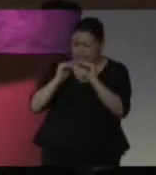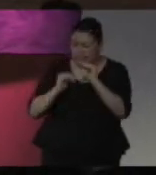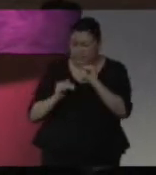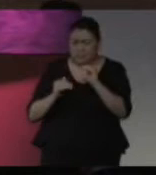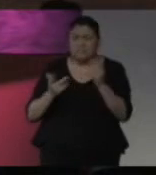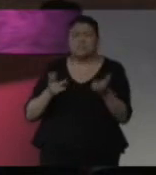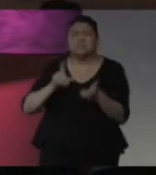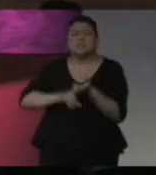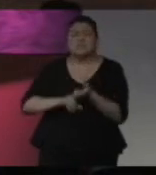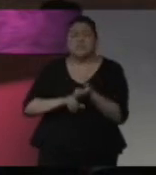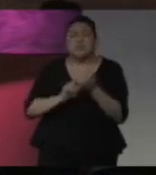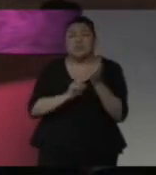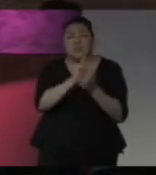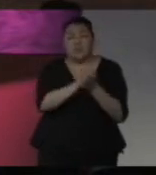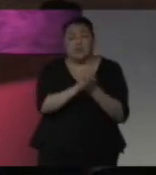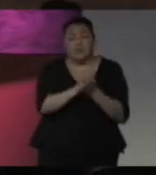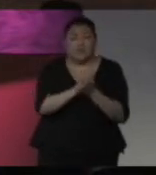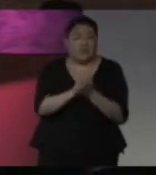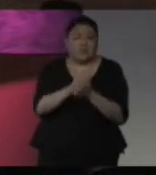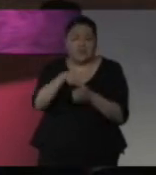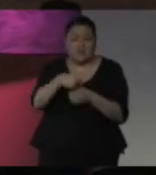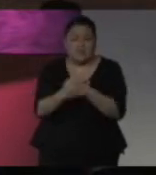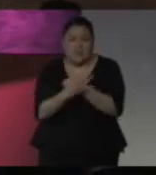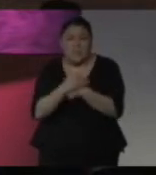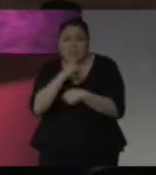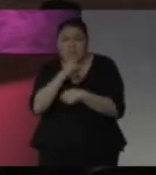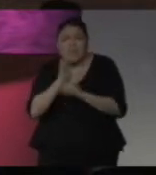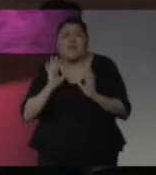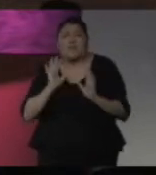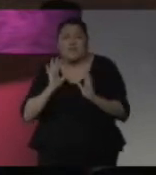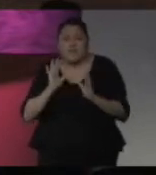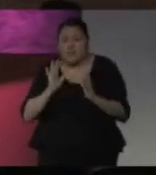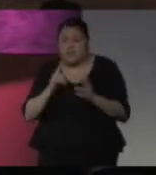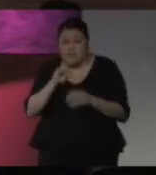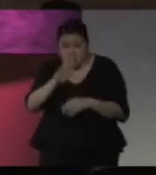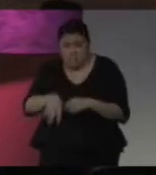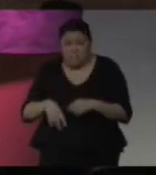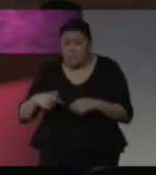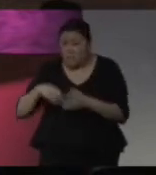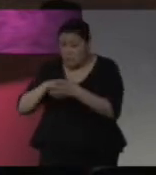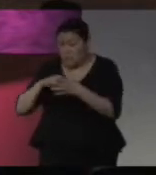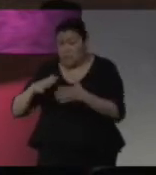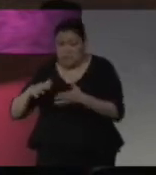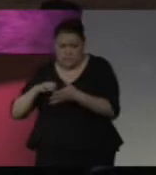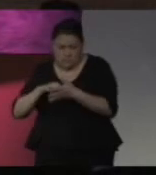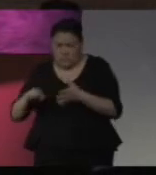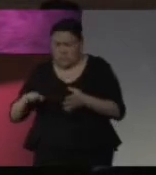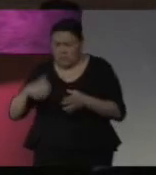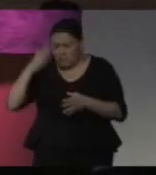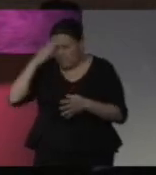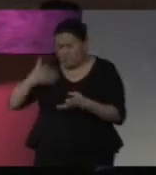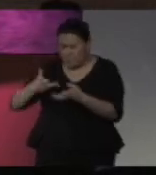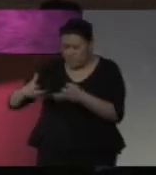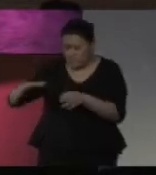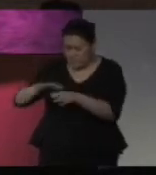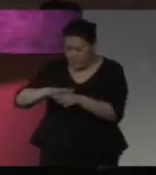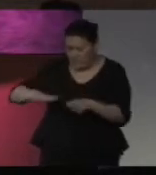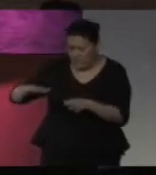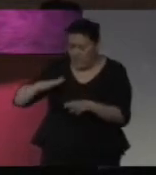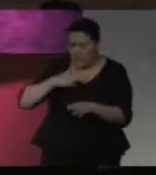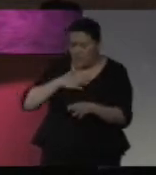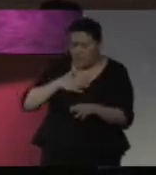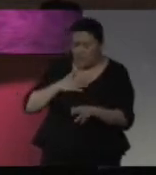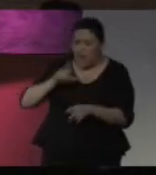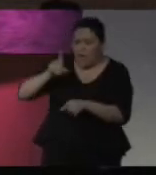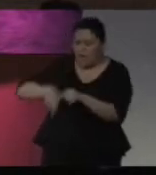del derecho liberal no es la que nos sirve. O sea, no nos sirve titular tierras de manera individual, porque eso